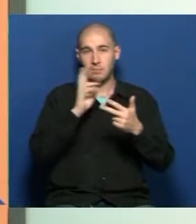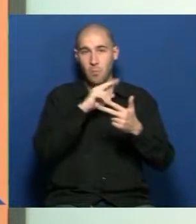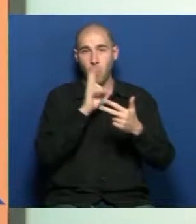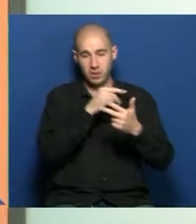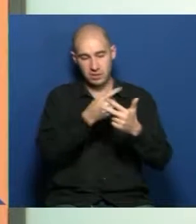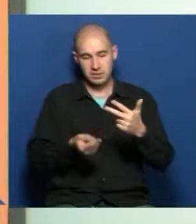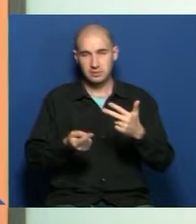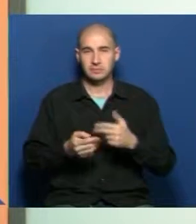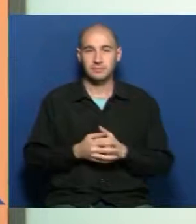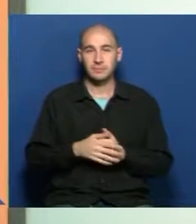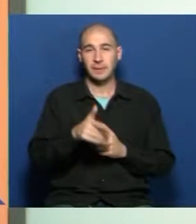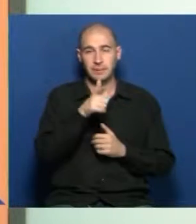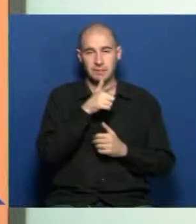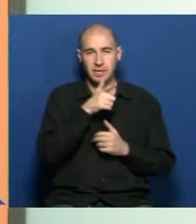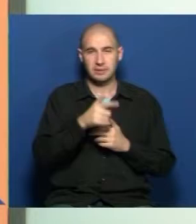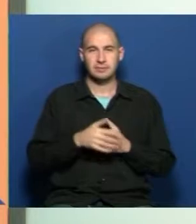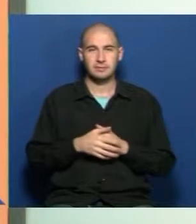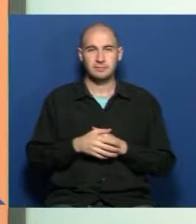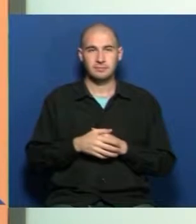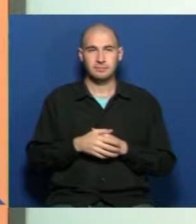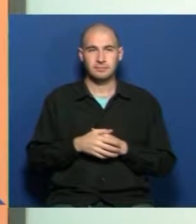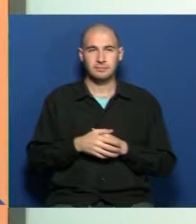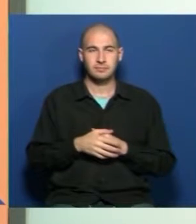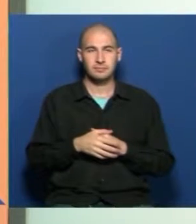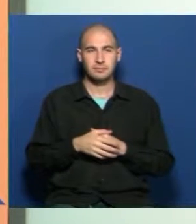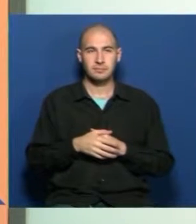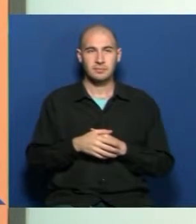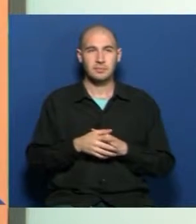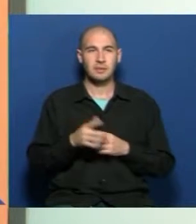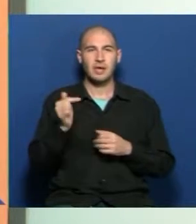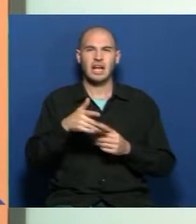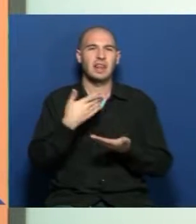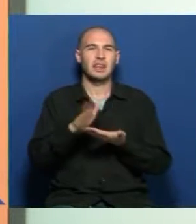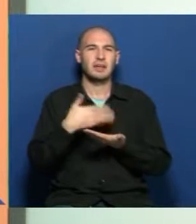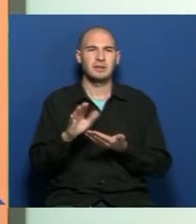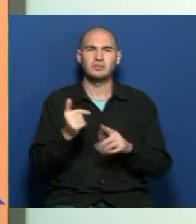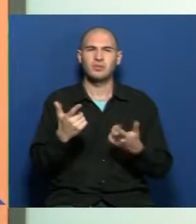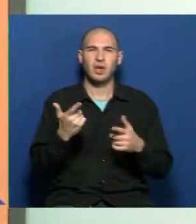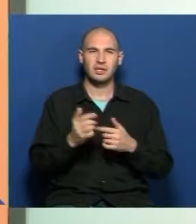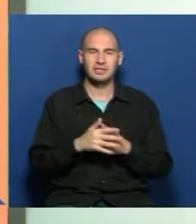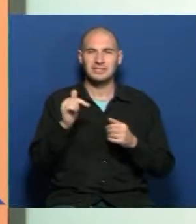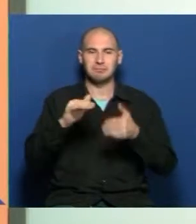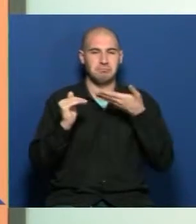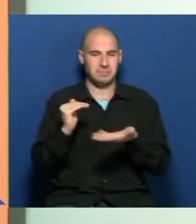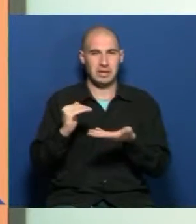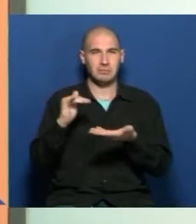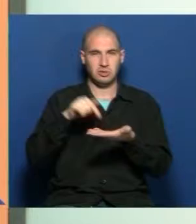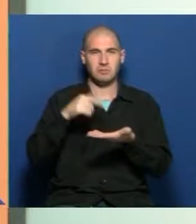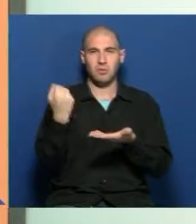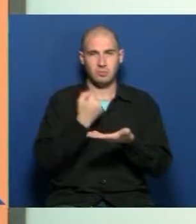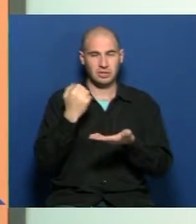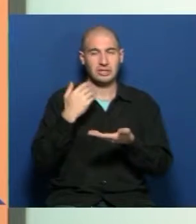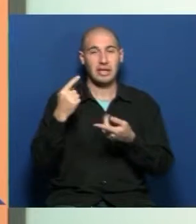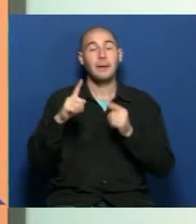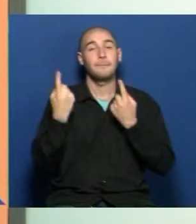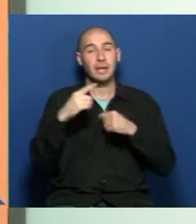mujeres. Me parece que, digamos, no hay una discriminación. Sí hay un piso que es importante asegurar,